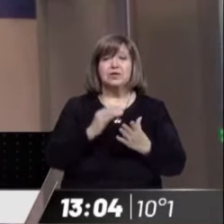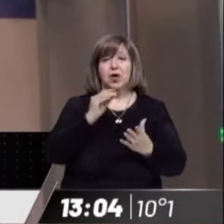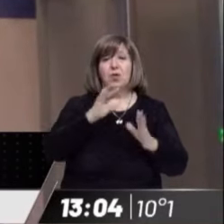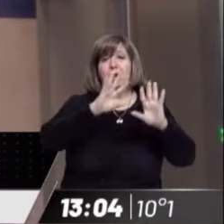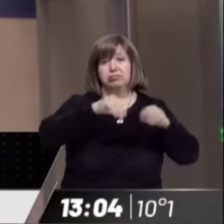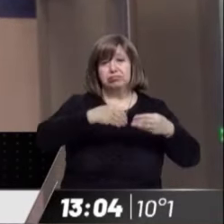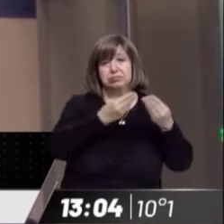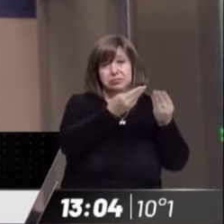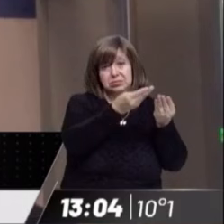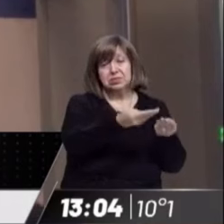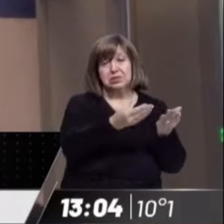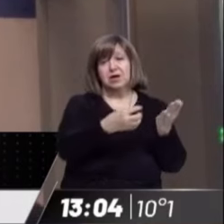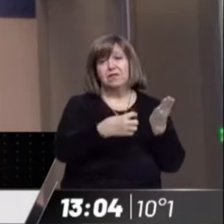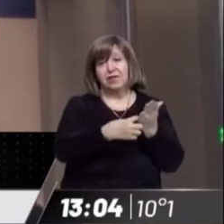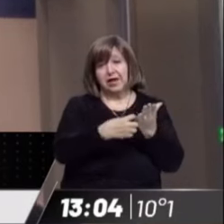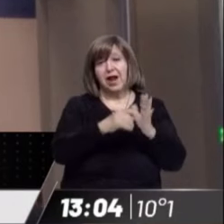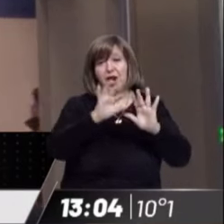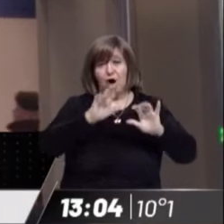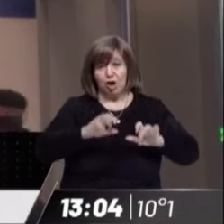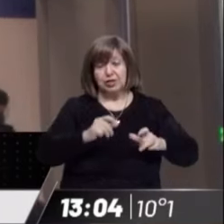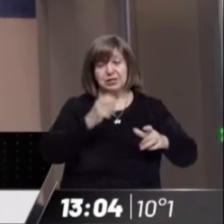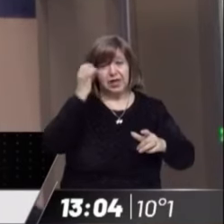No lo sé, eso depende ya de la fiscalía.